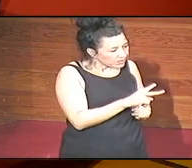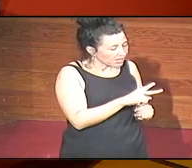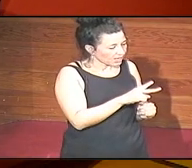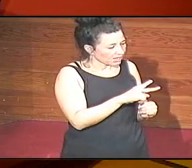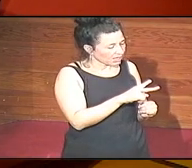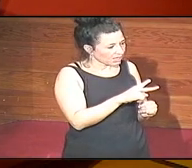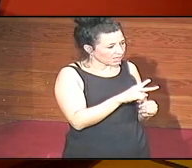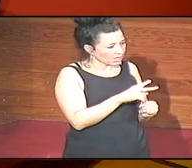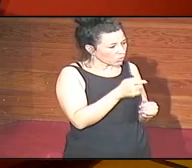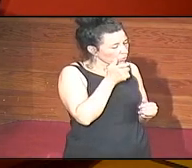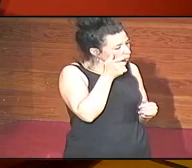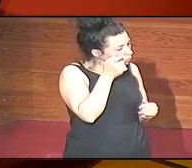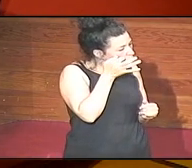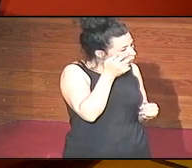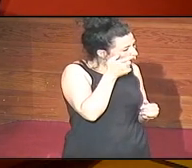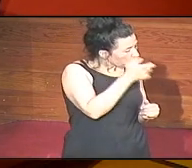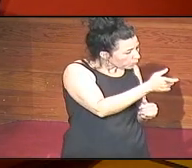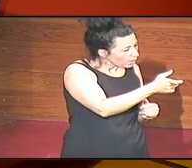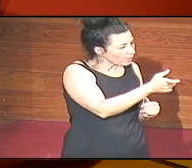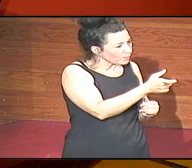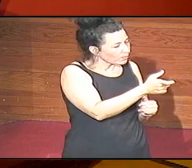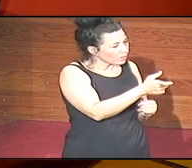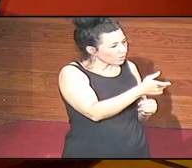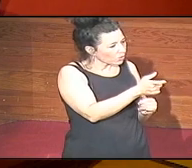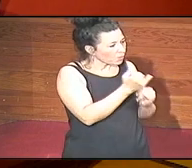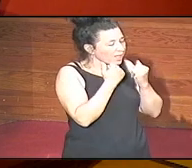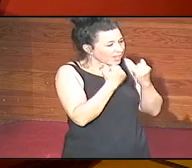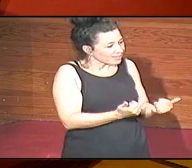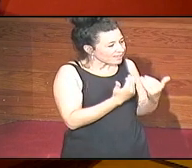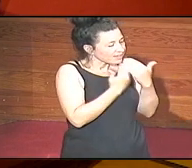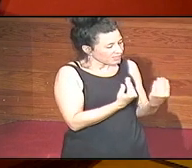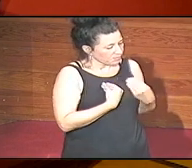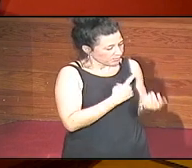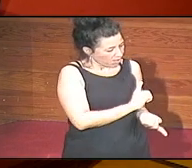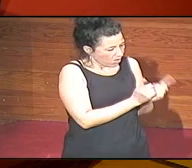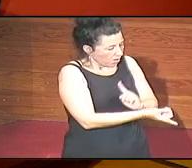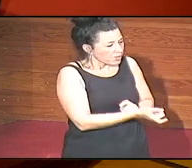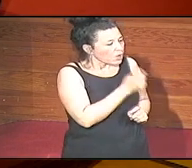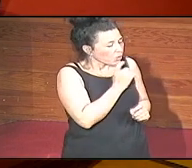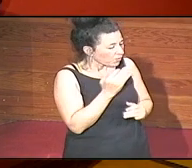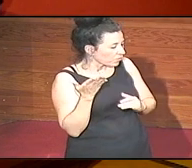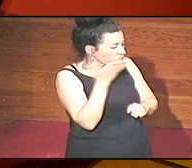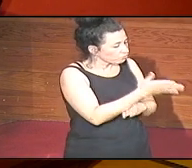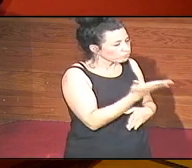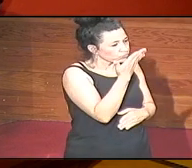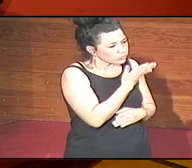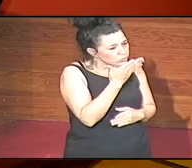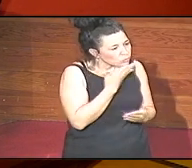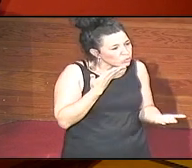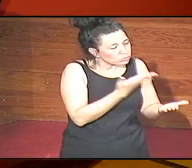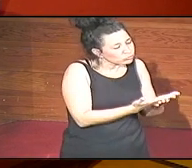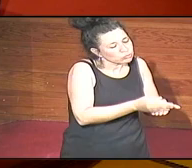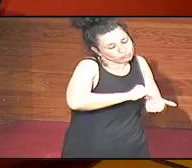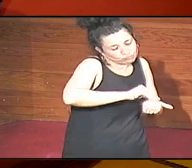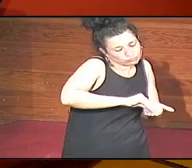él en la aldea la llegada de la electricidad y nos fuimos a la escuela y les pedimos que hicieran unas reacciones